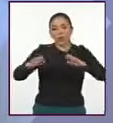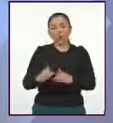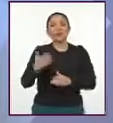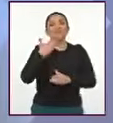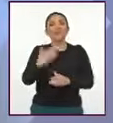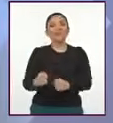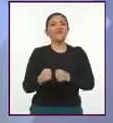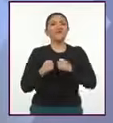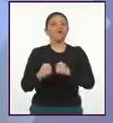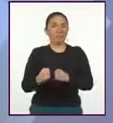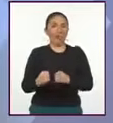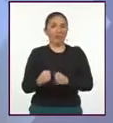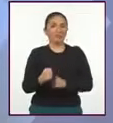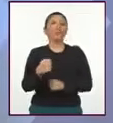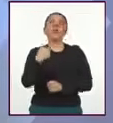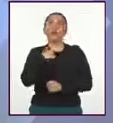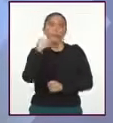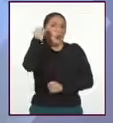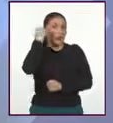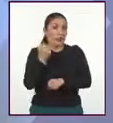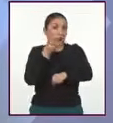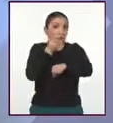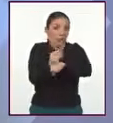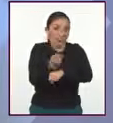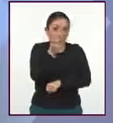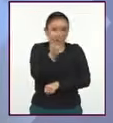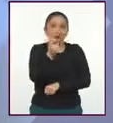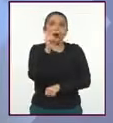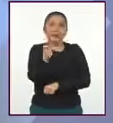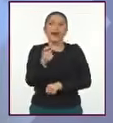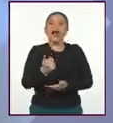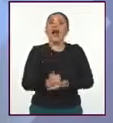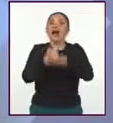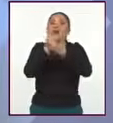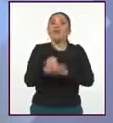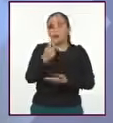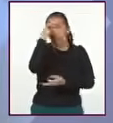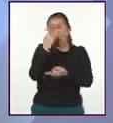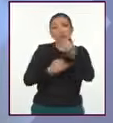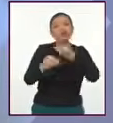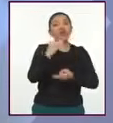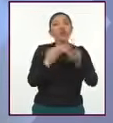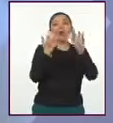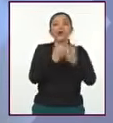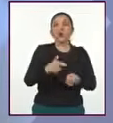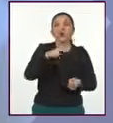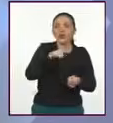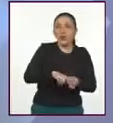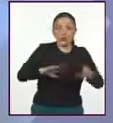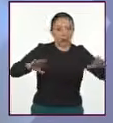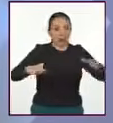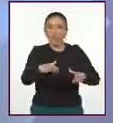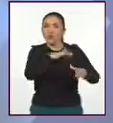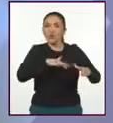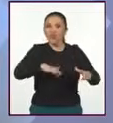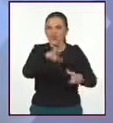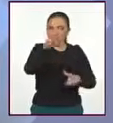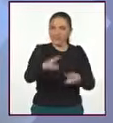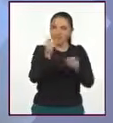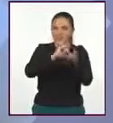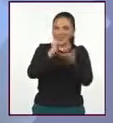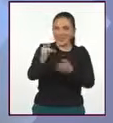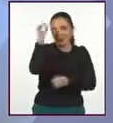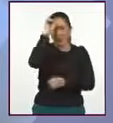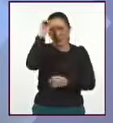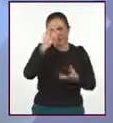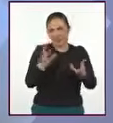educativa. Y yo sumaría a esto, Magdalena, que enriquece a todos como sociedad y como colectivo. Entonces, muchas gracias por estar con